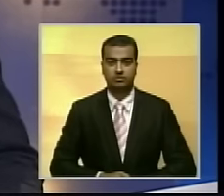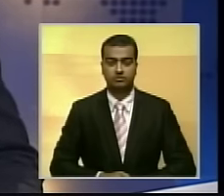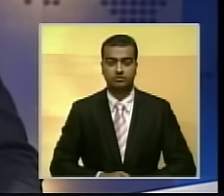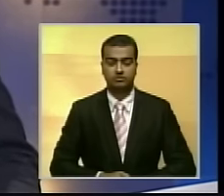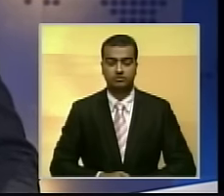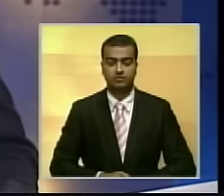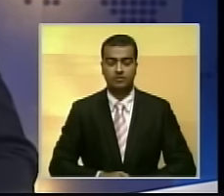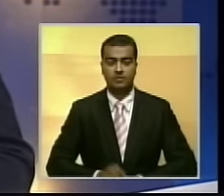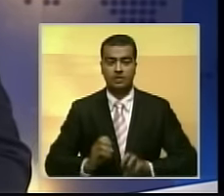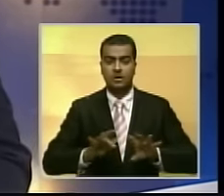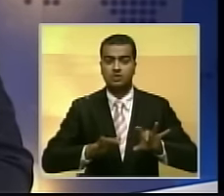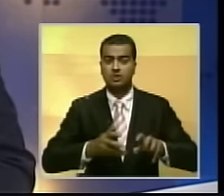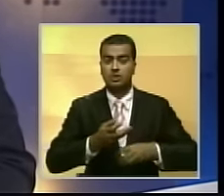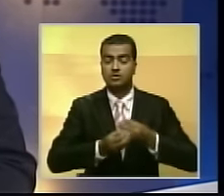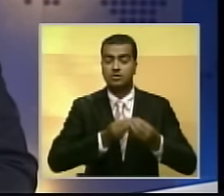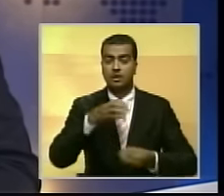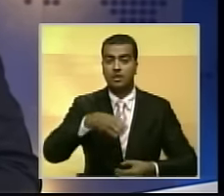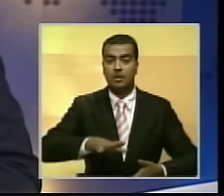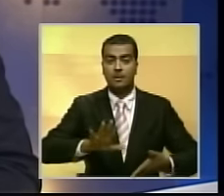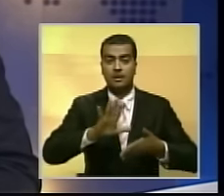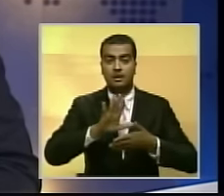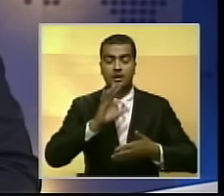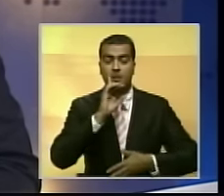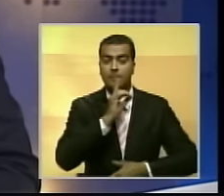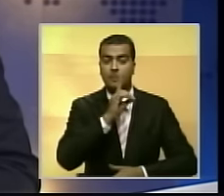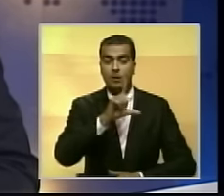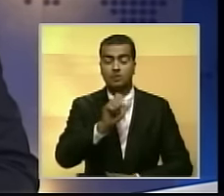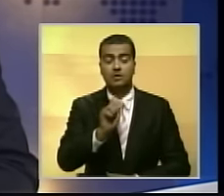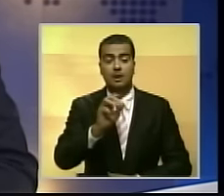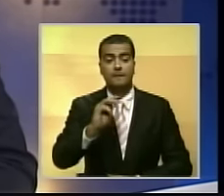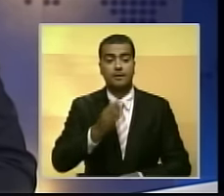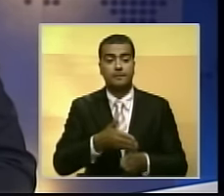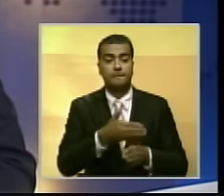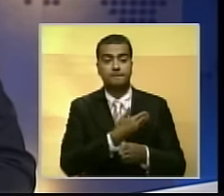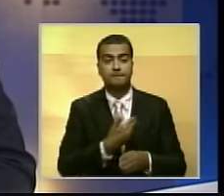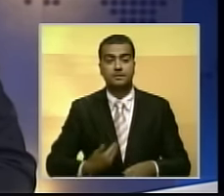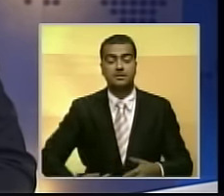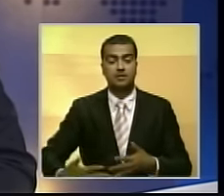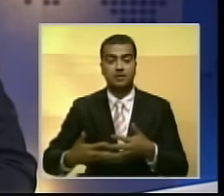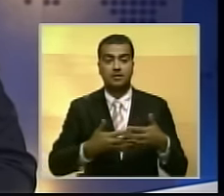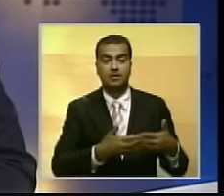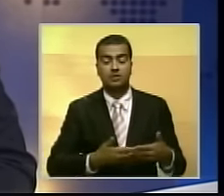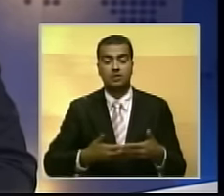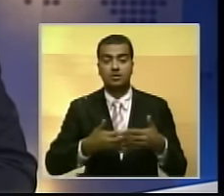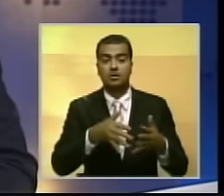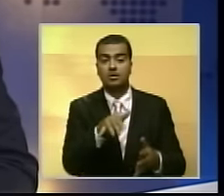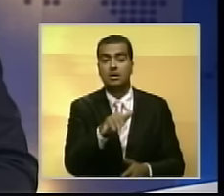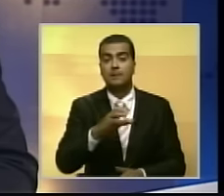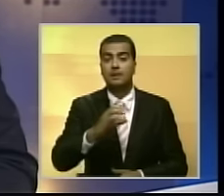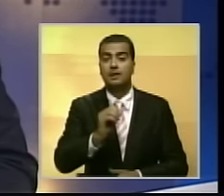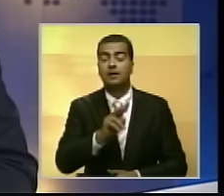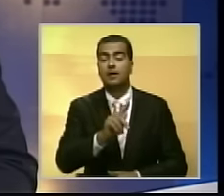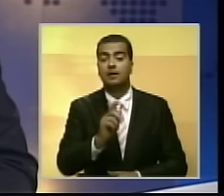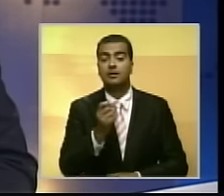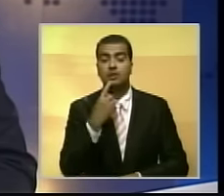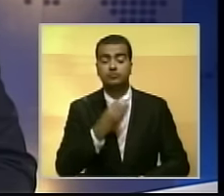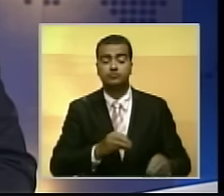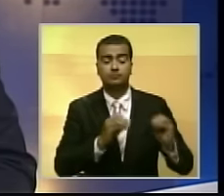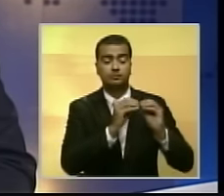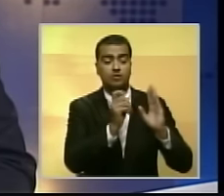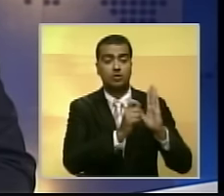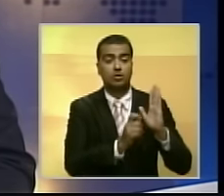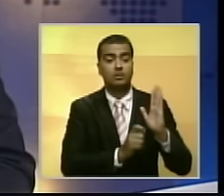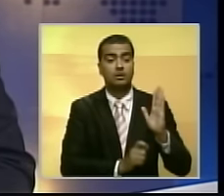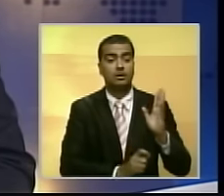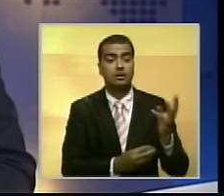El secretario general de la Organización de Estados Americanos, Luis Almagro, y el expresidente de Estados Unidos, Jimmy Carter, coincidieron a través de un comunicado